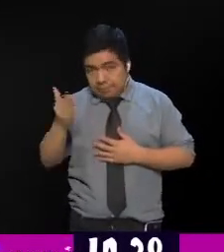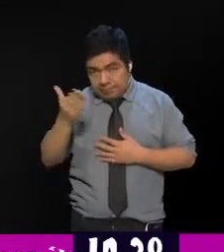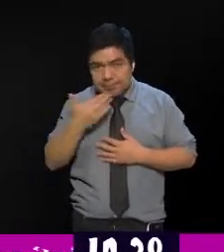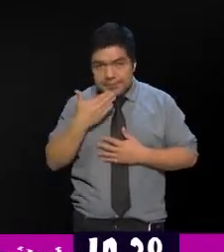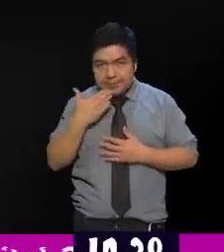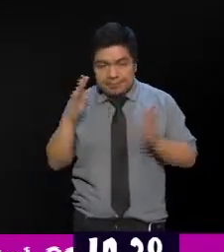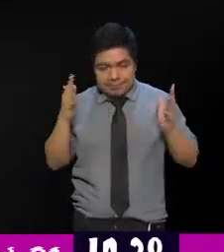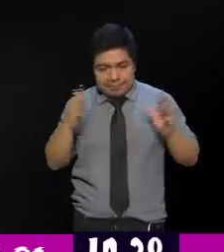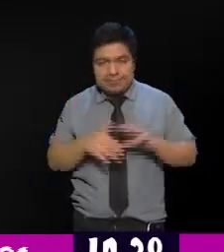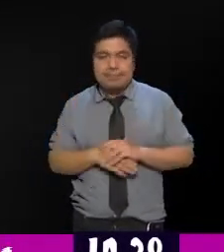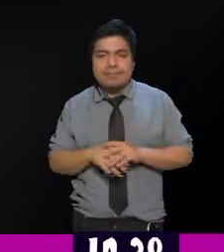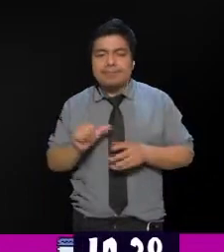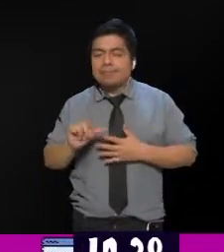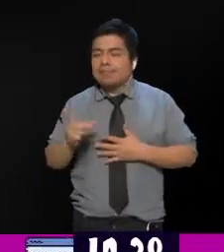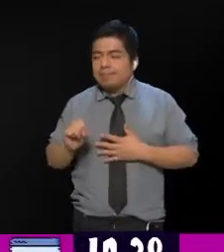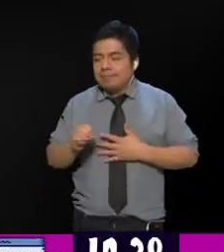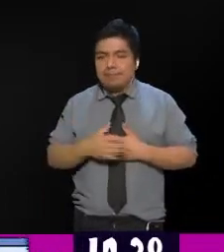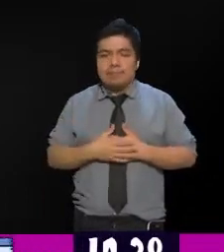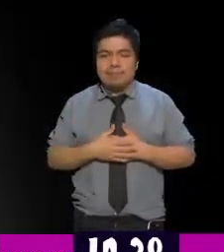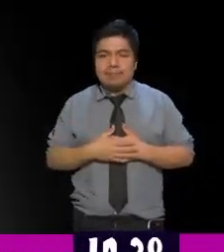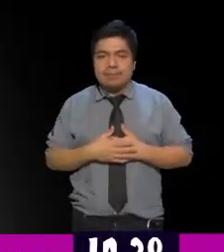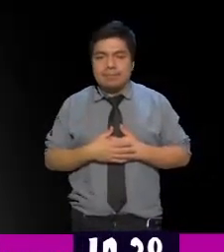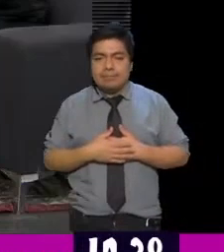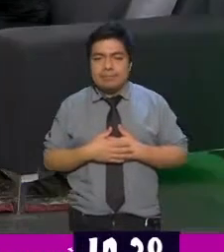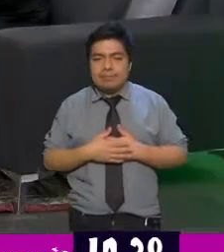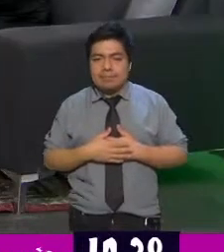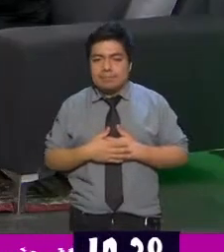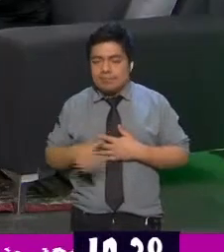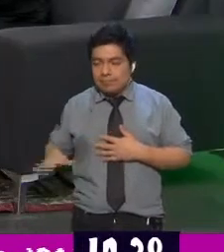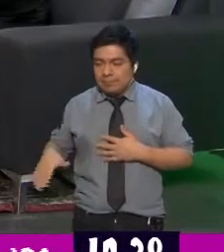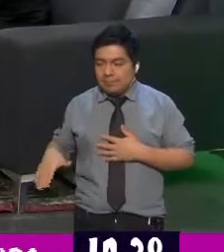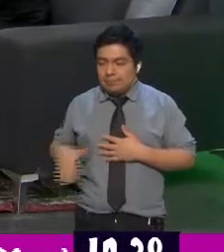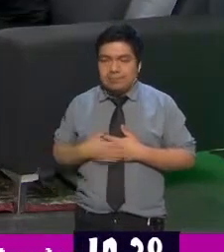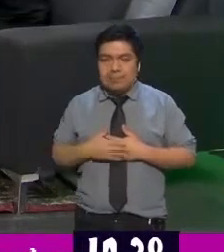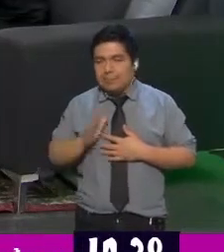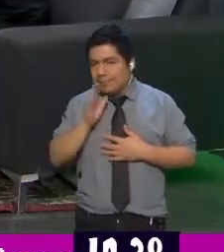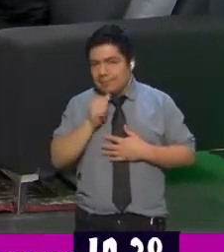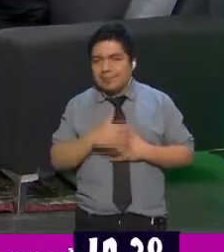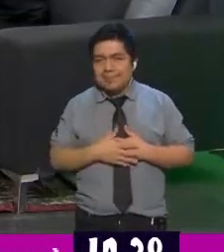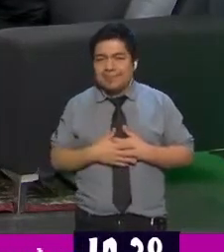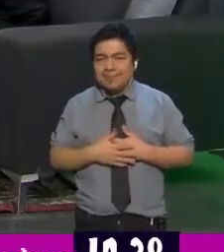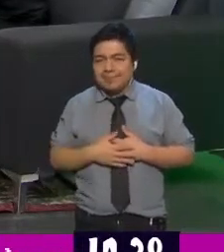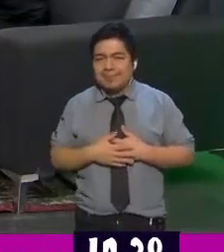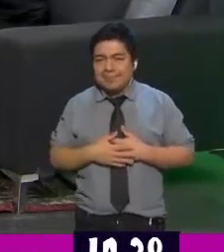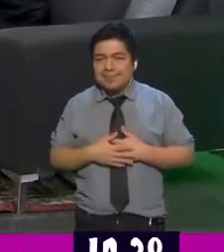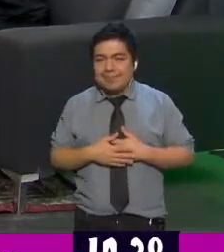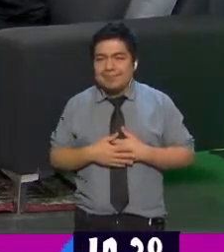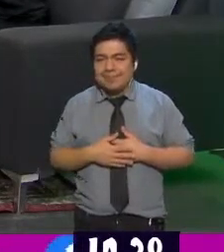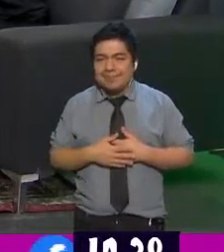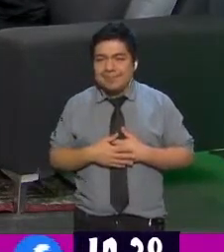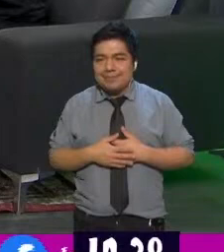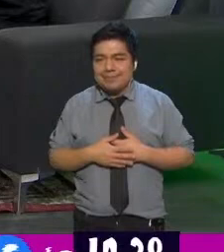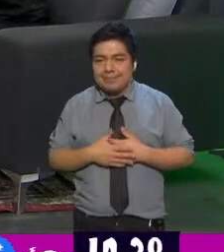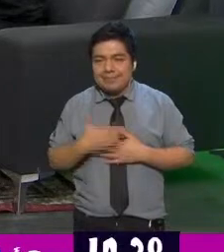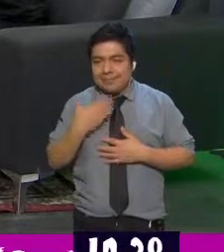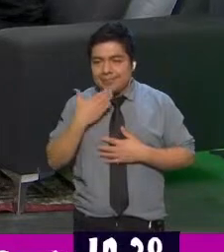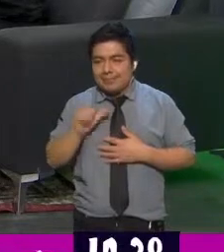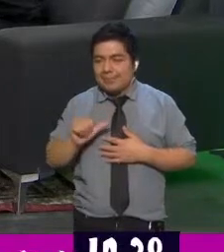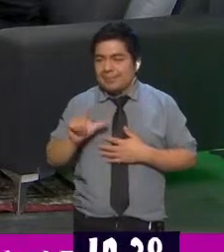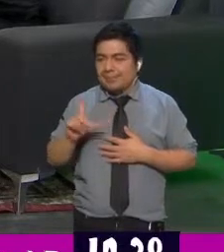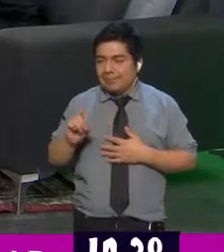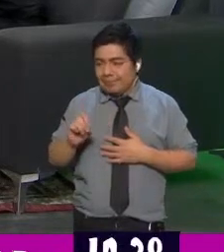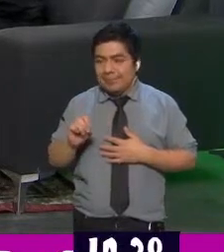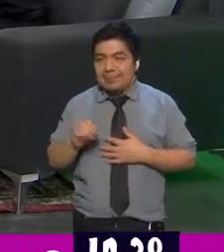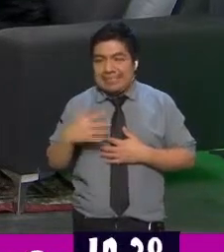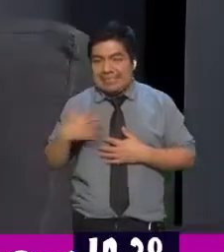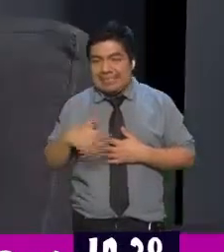Aldo. ¡Aplausenle! Ya no sé, aplaudo, oiga. ¿Vos para el camino? Si eres así de plano, tan goloso, mi querido Aldo. Pues sí, un